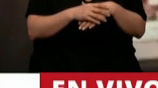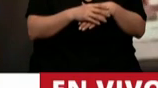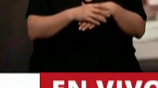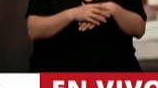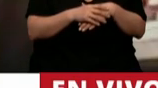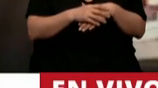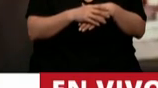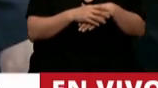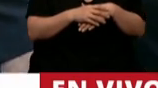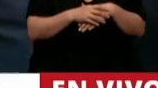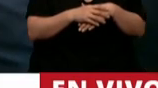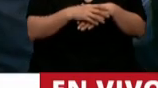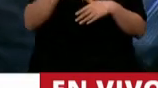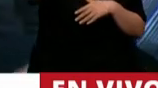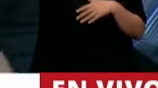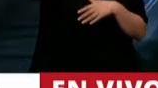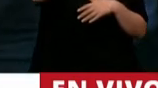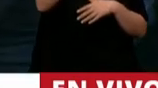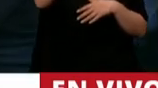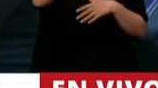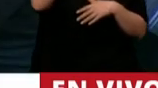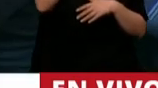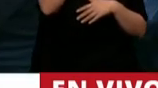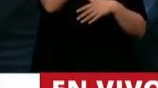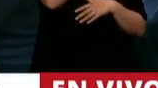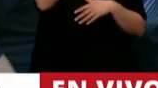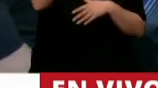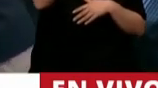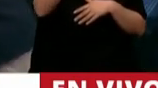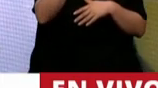Diputada Graciela Navarro.